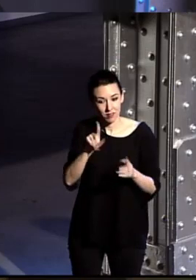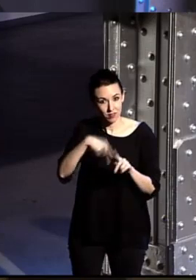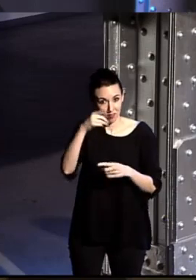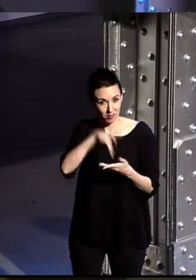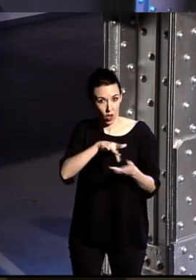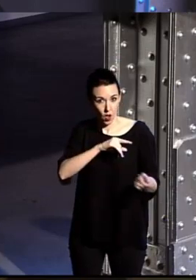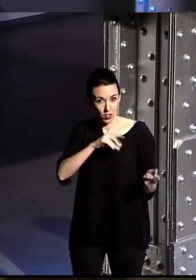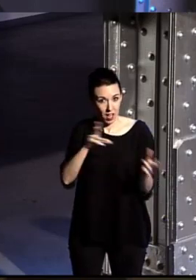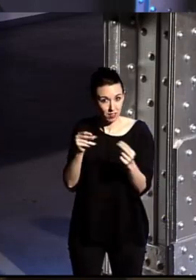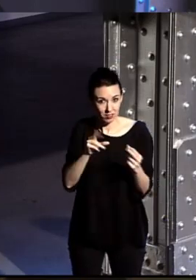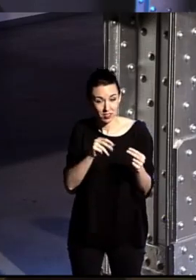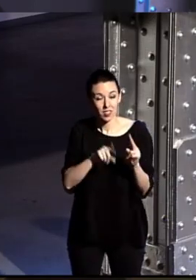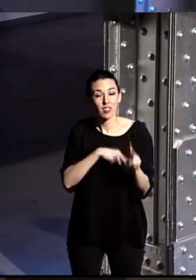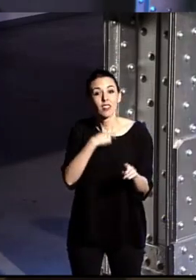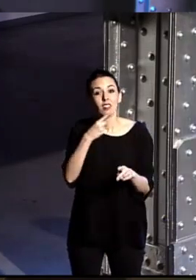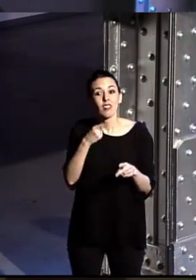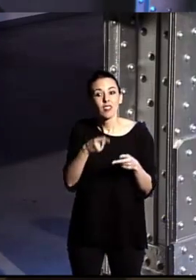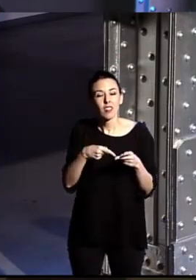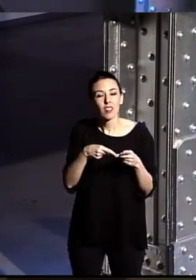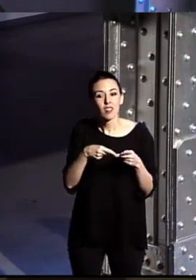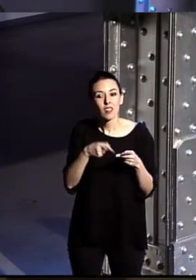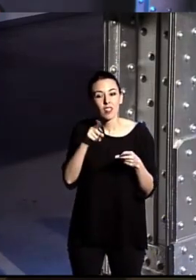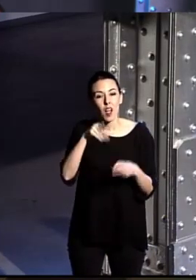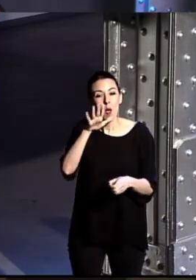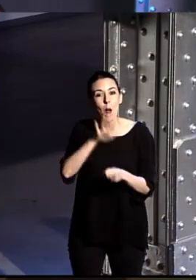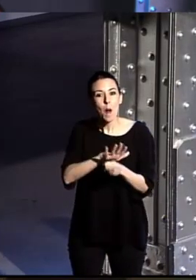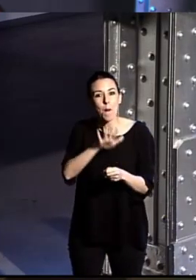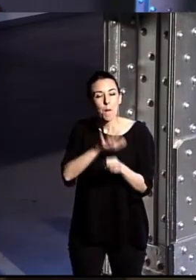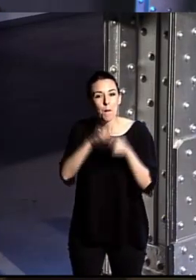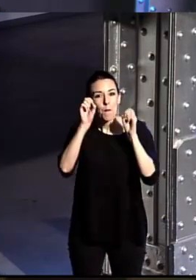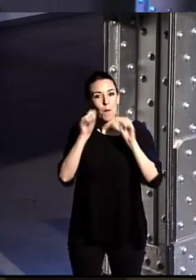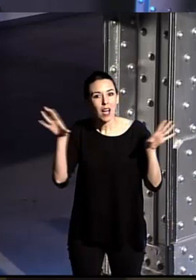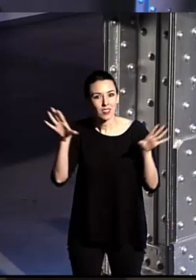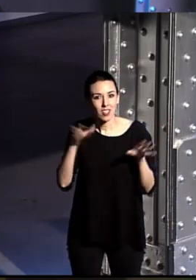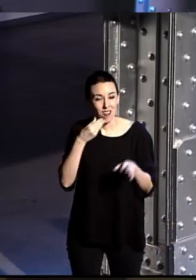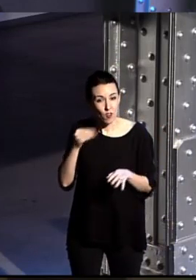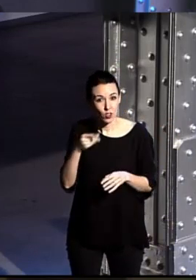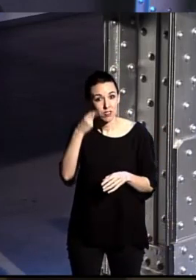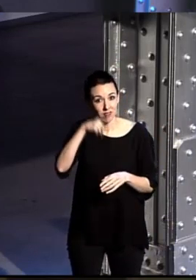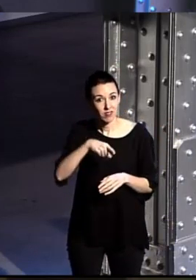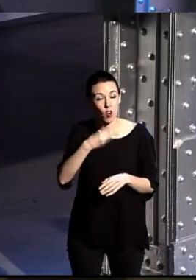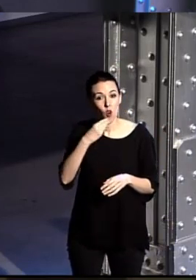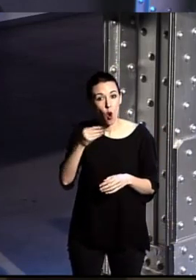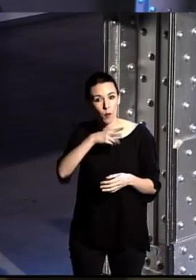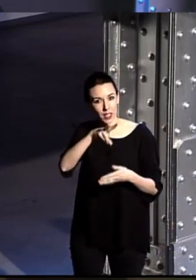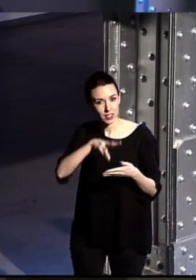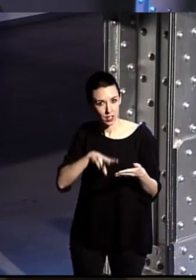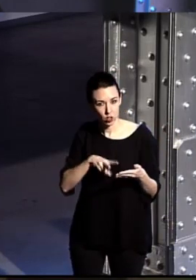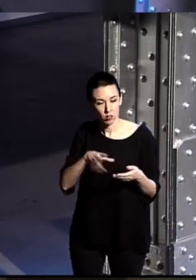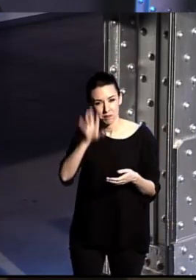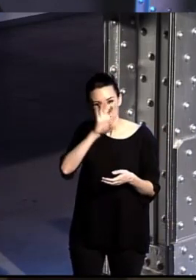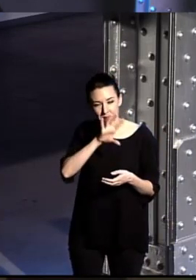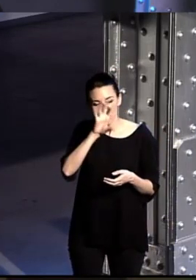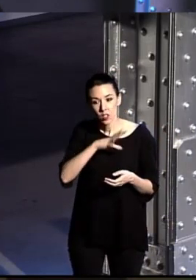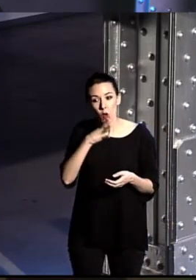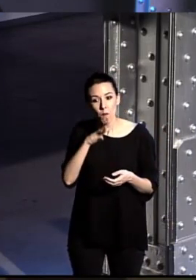esta conversación en cuanto entremos en diálogo, como decíamos, están nuestros martianos, que son además jóvenes lectores. Es